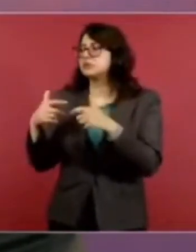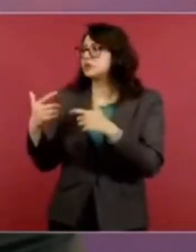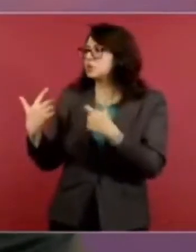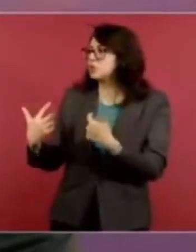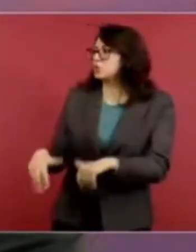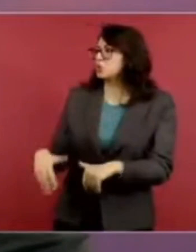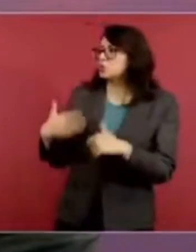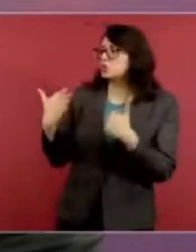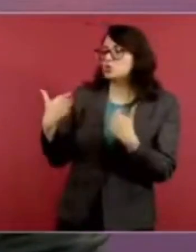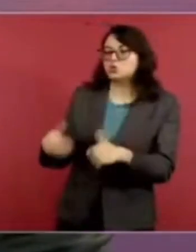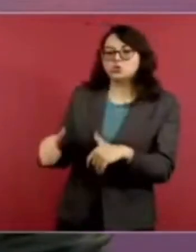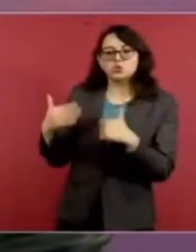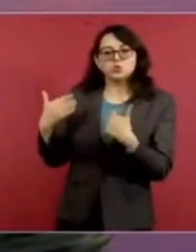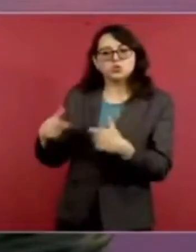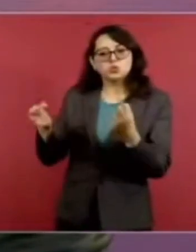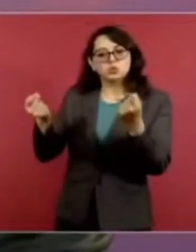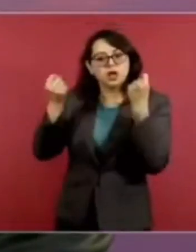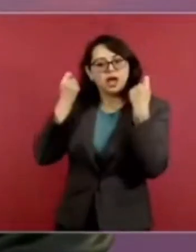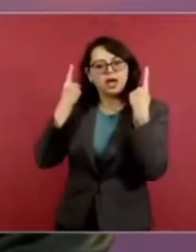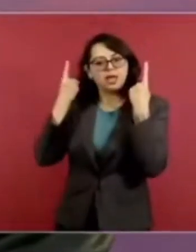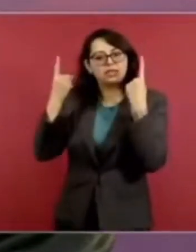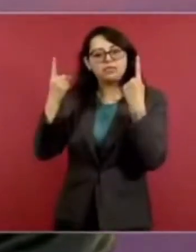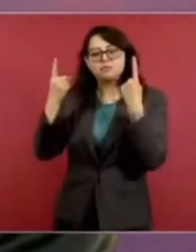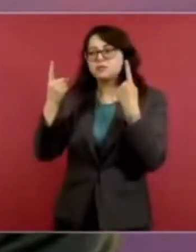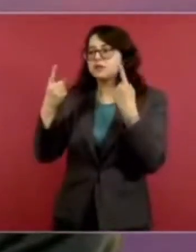No se despegó.